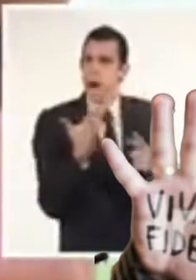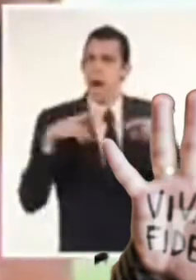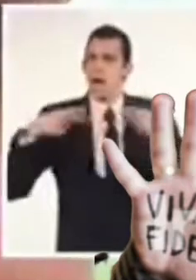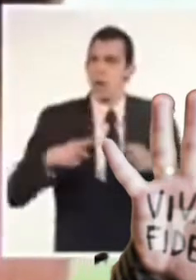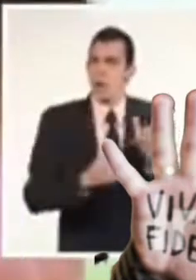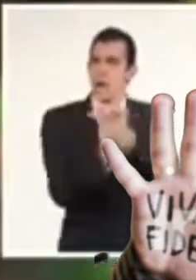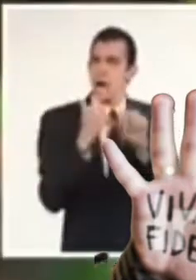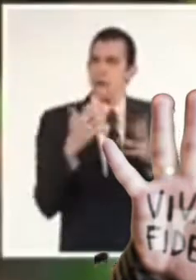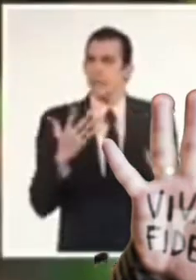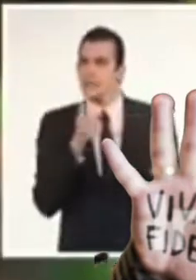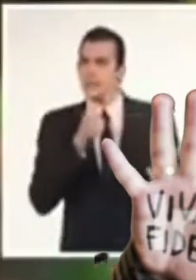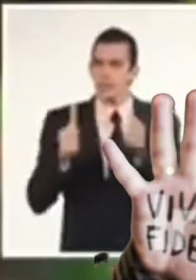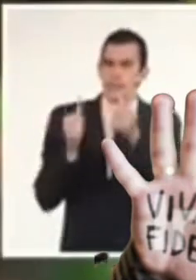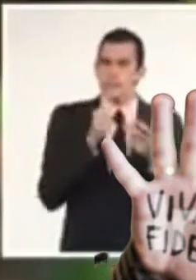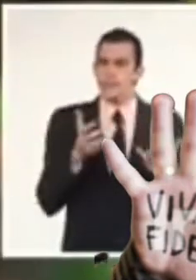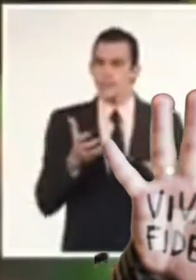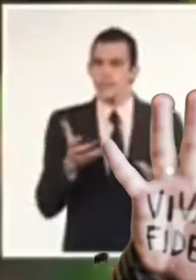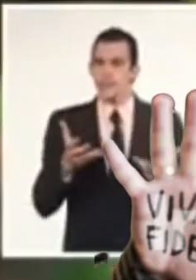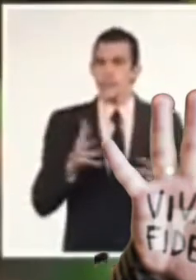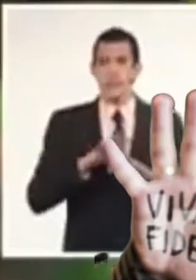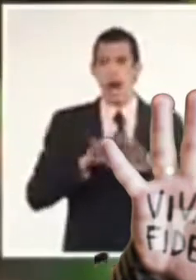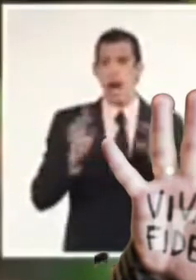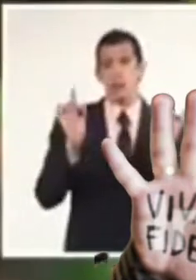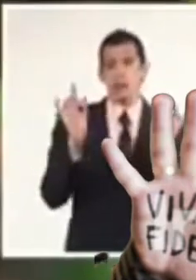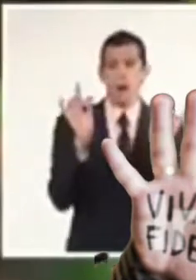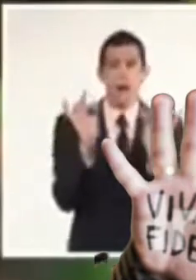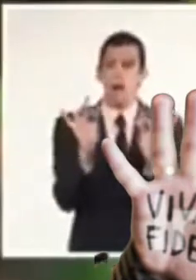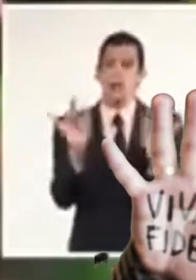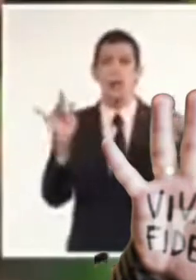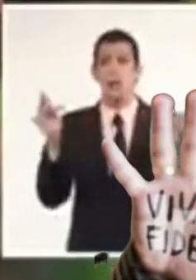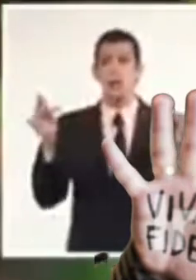así, en cuestiones de segundos,